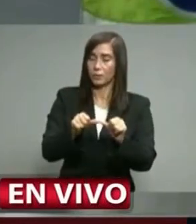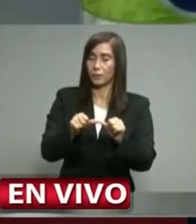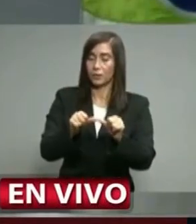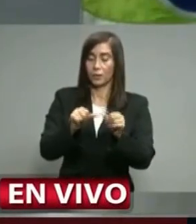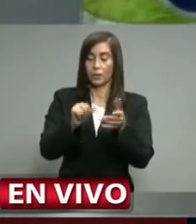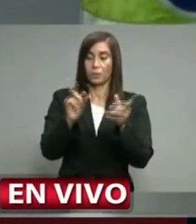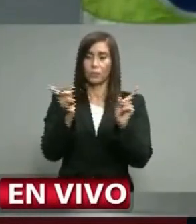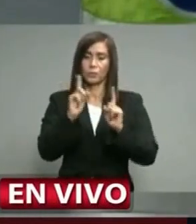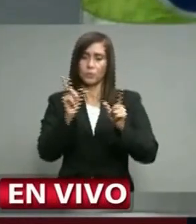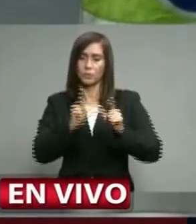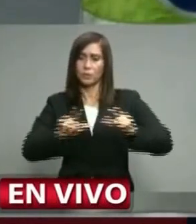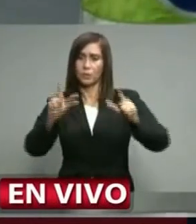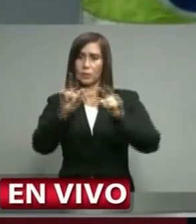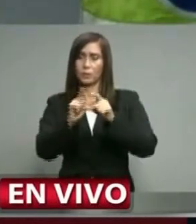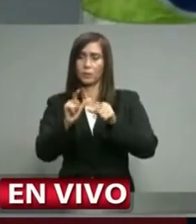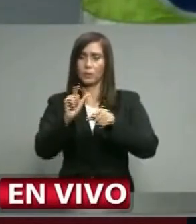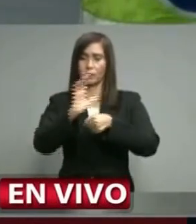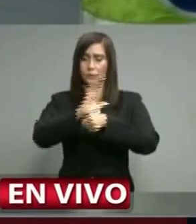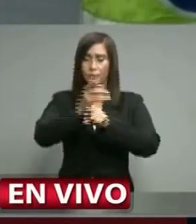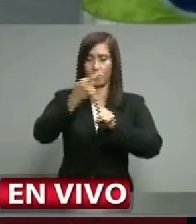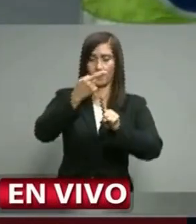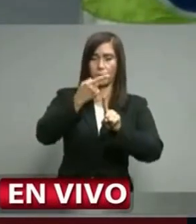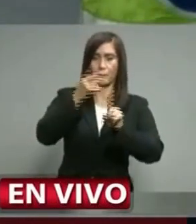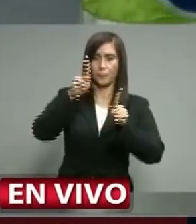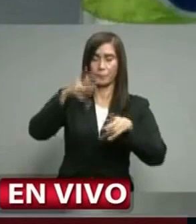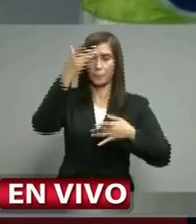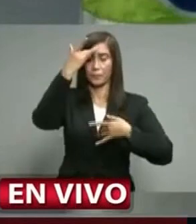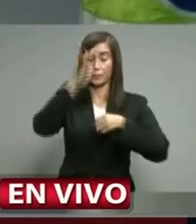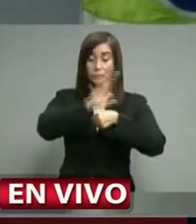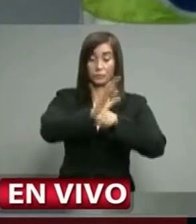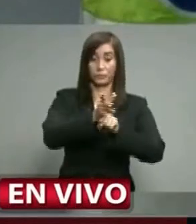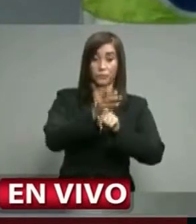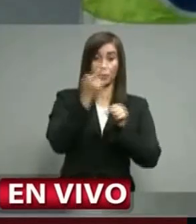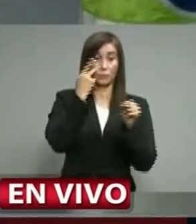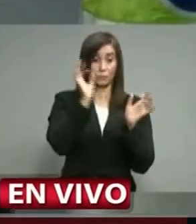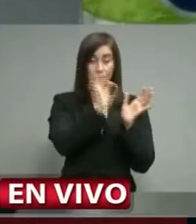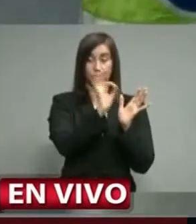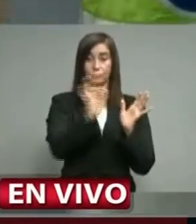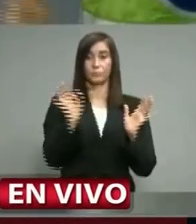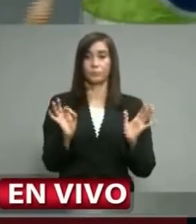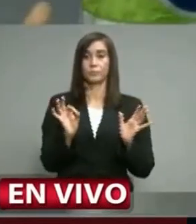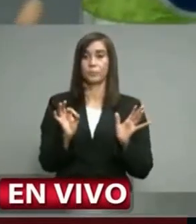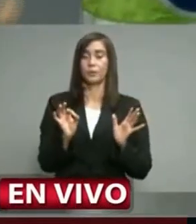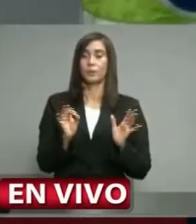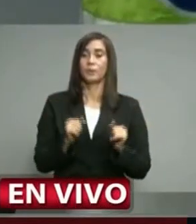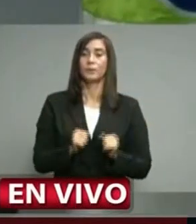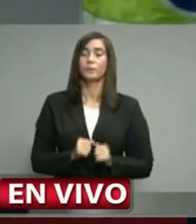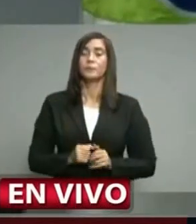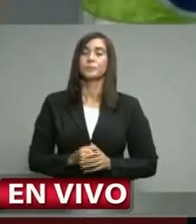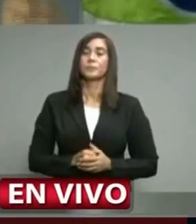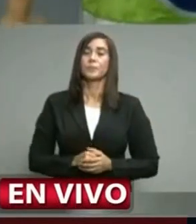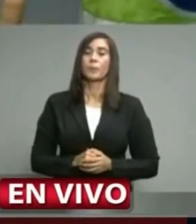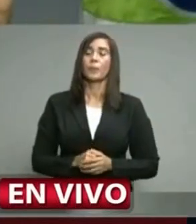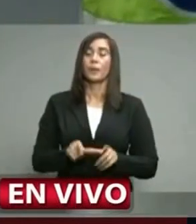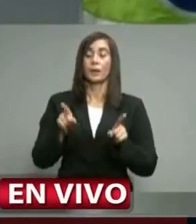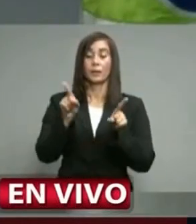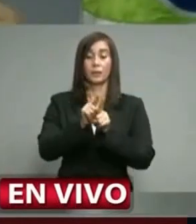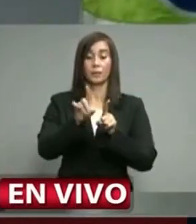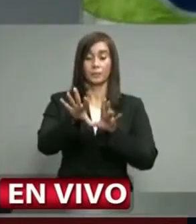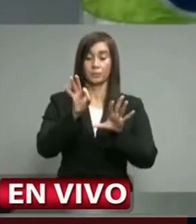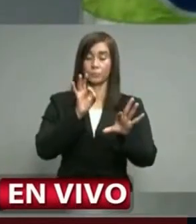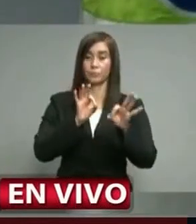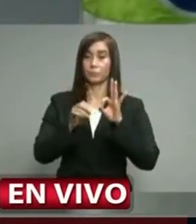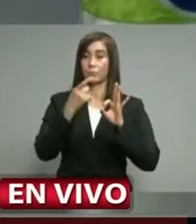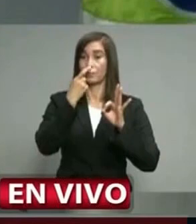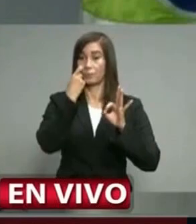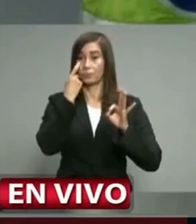mapas epidemiológicos como hemos frecuentemente indicado, aparte de la realización de pruebas que